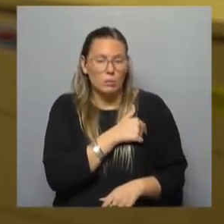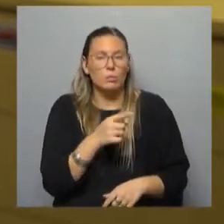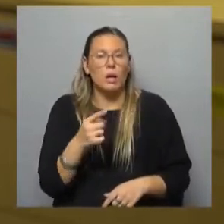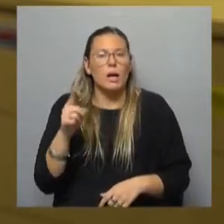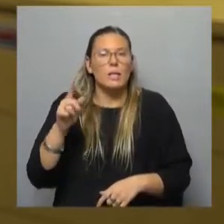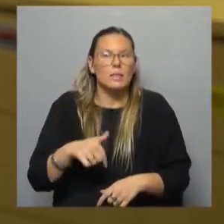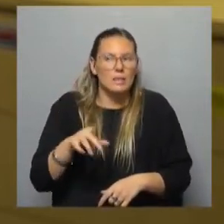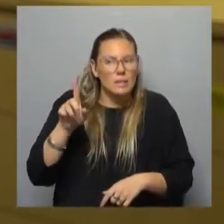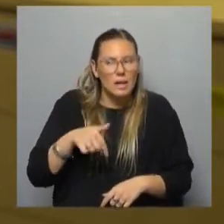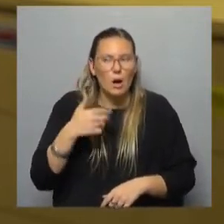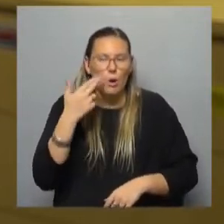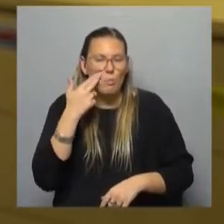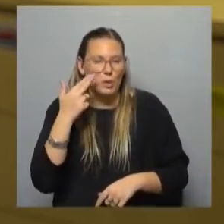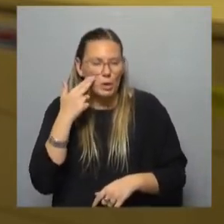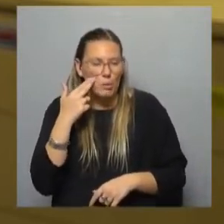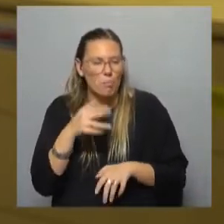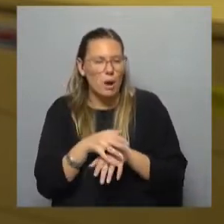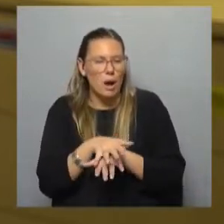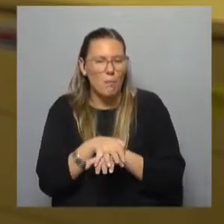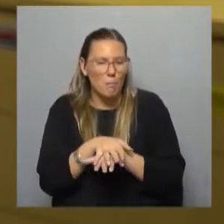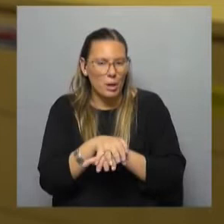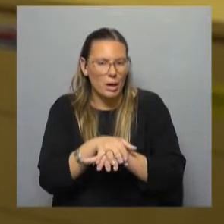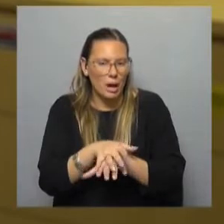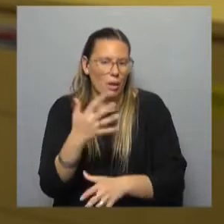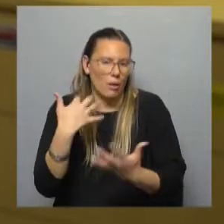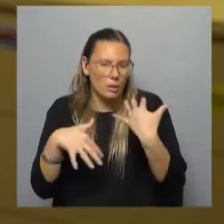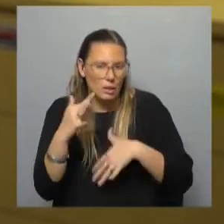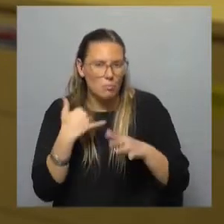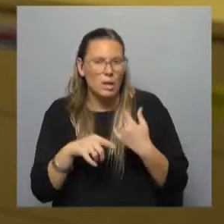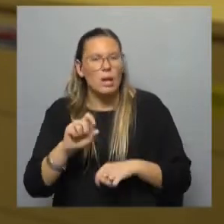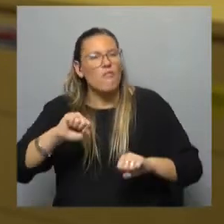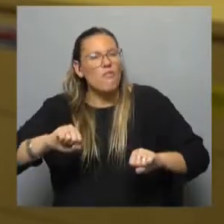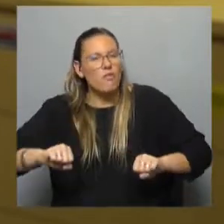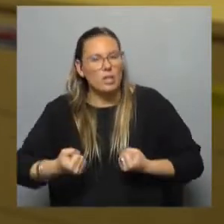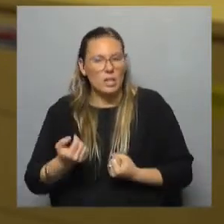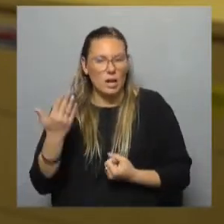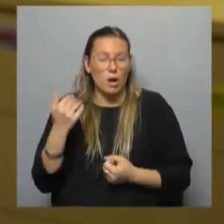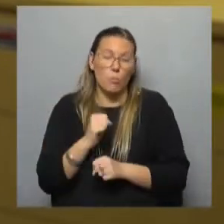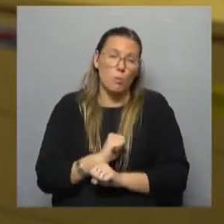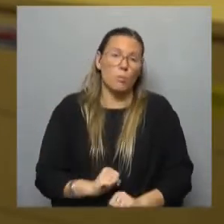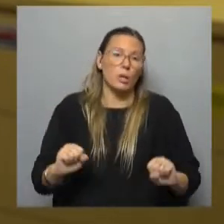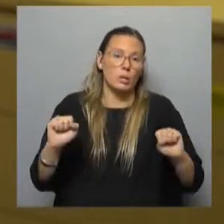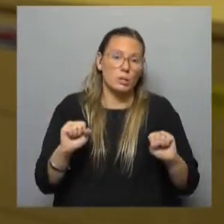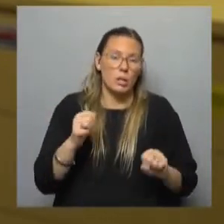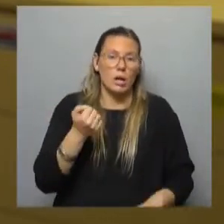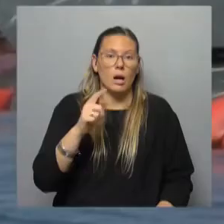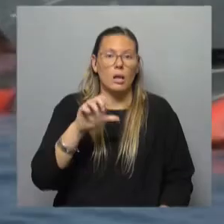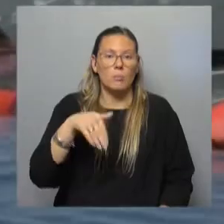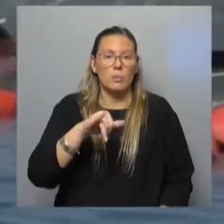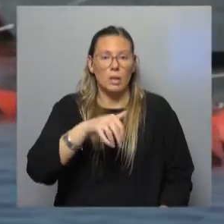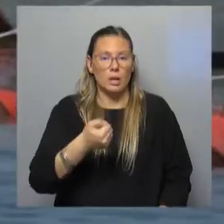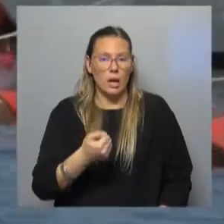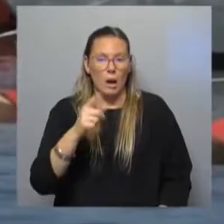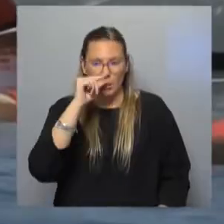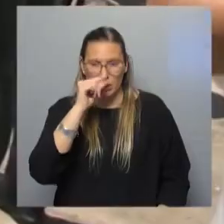afecta a aquellas especies que tienen origen de aguas frías, como pudiera ser la almeja amarilla.